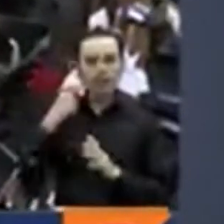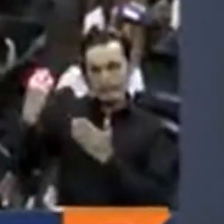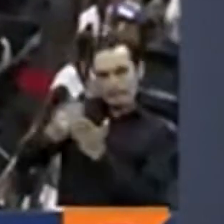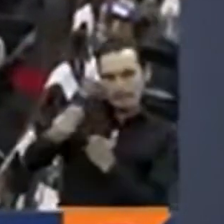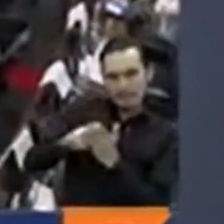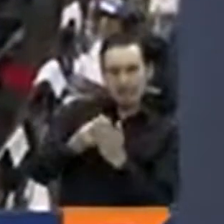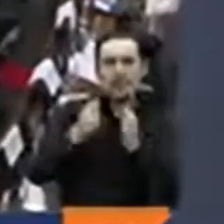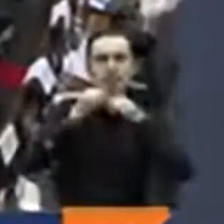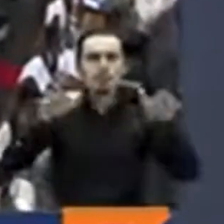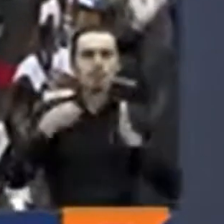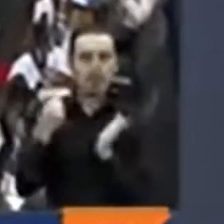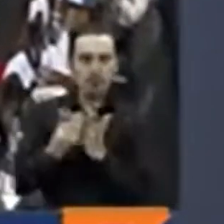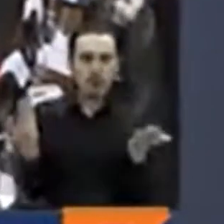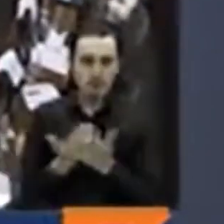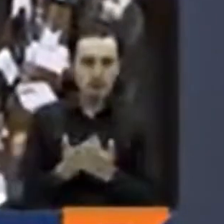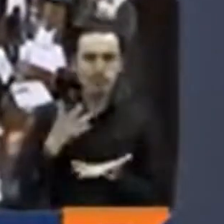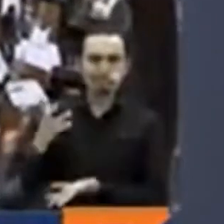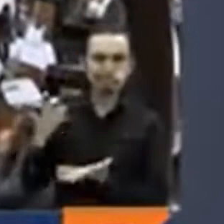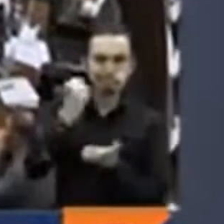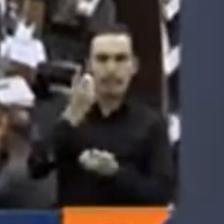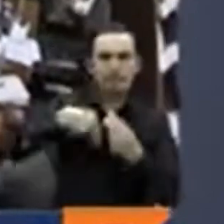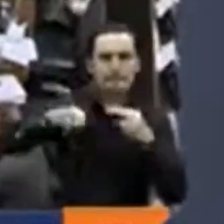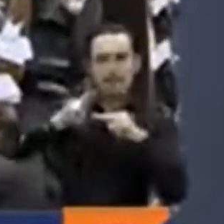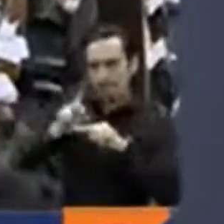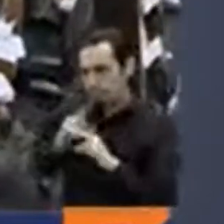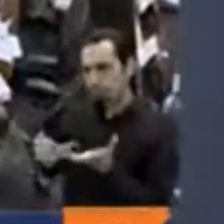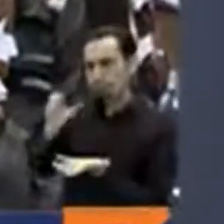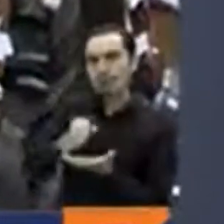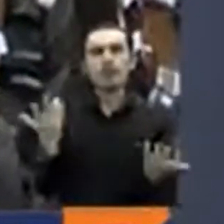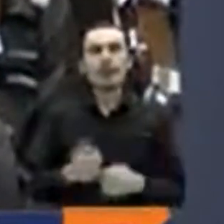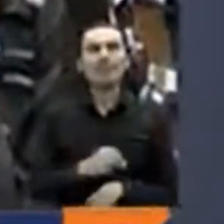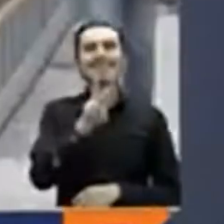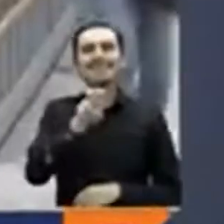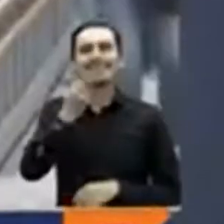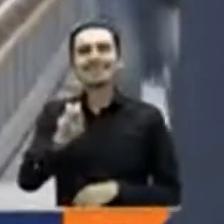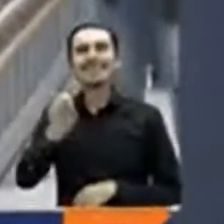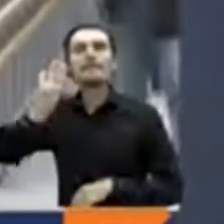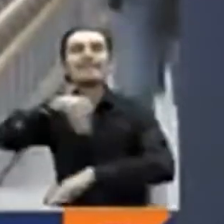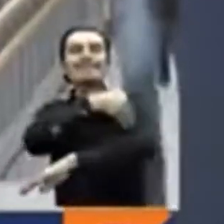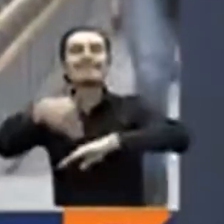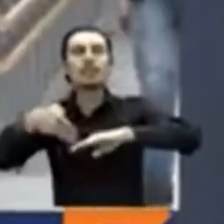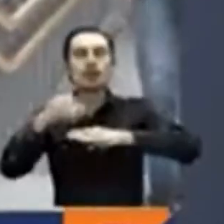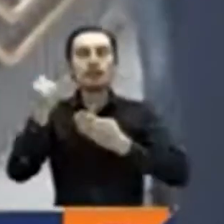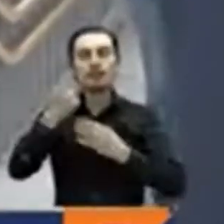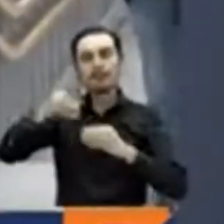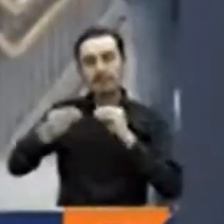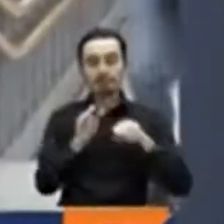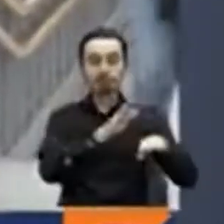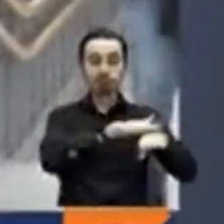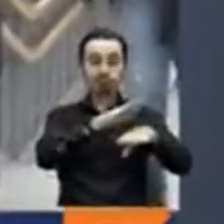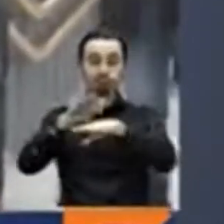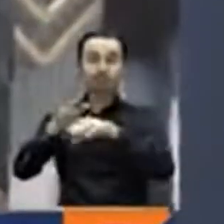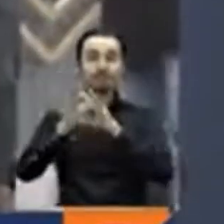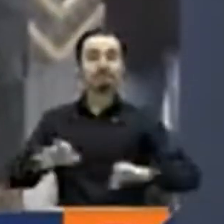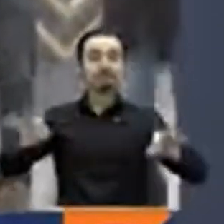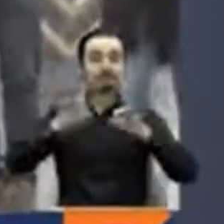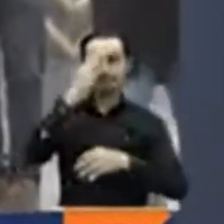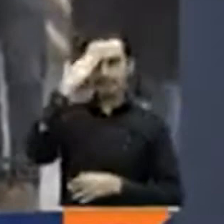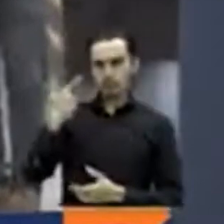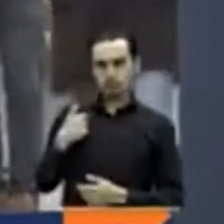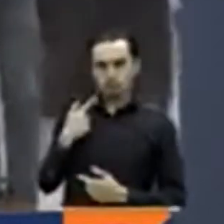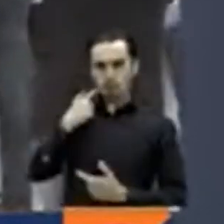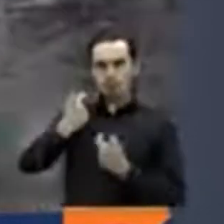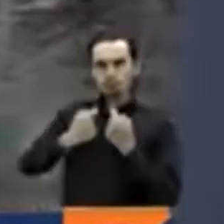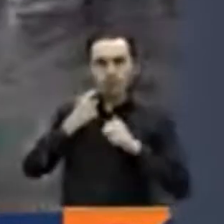deuda pública será el rubro con mayores recursos, 77 billones de pesos, y se hizo un anuncio importante en cuanto a los recursos para el